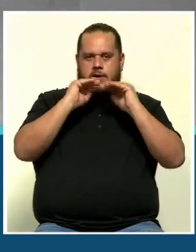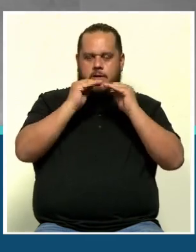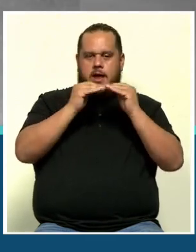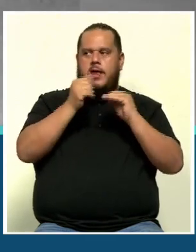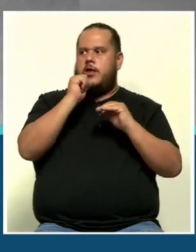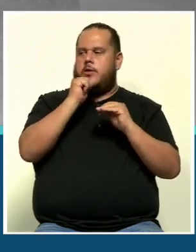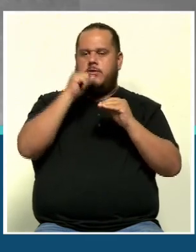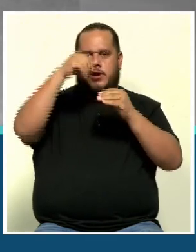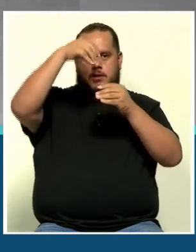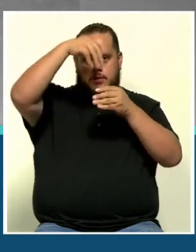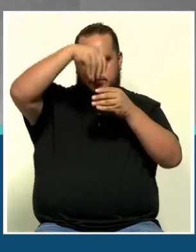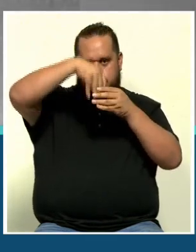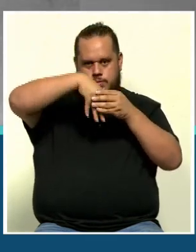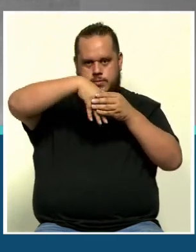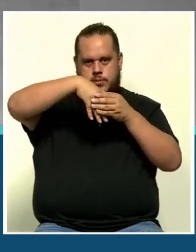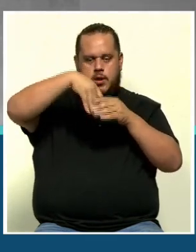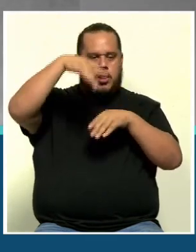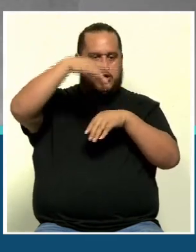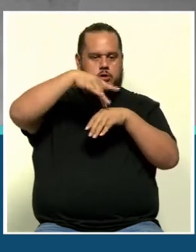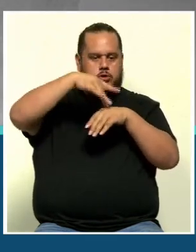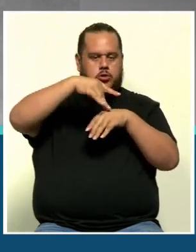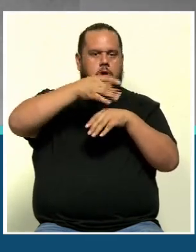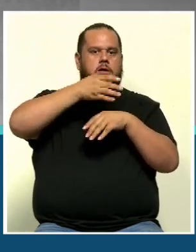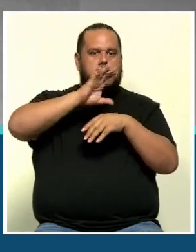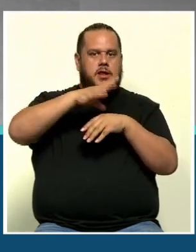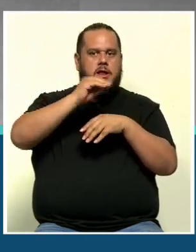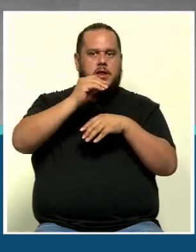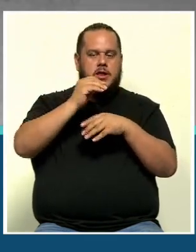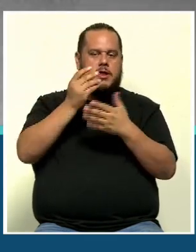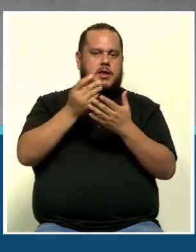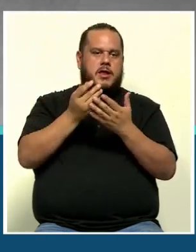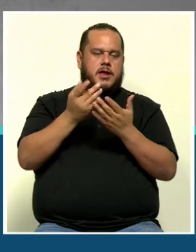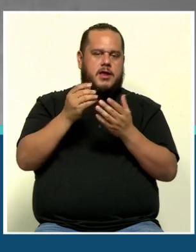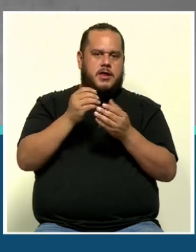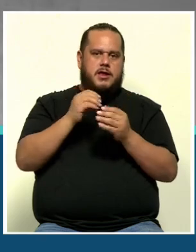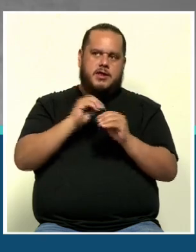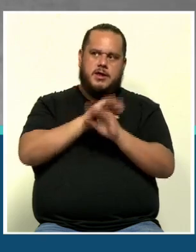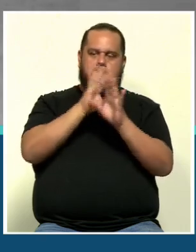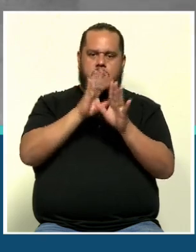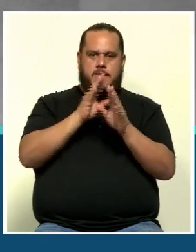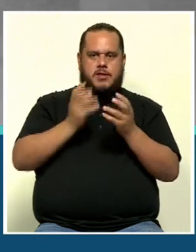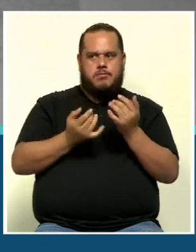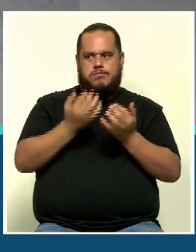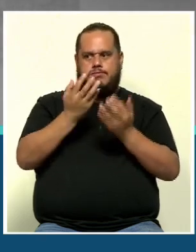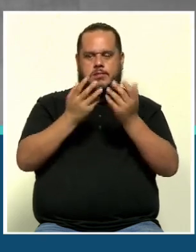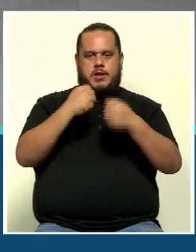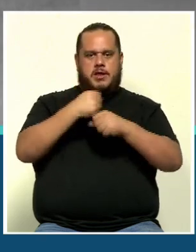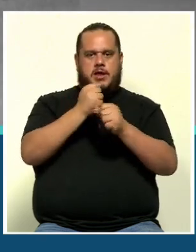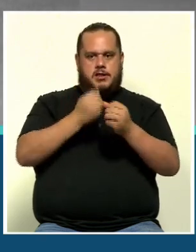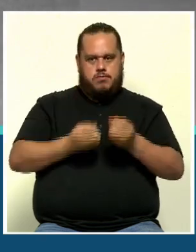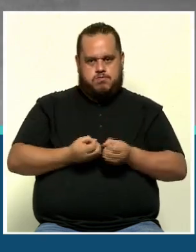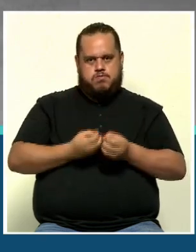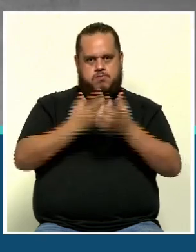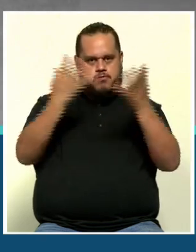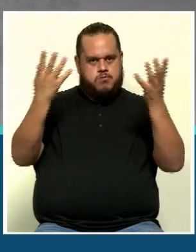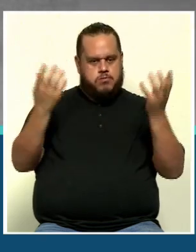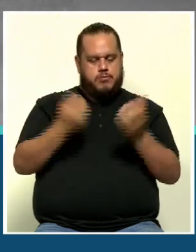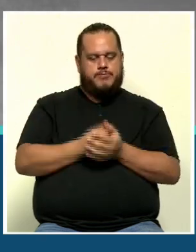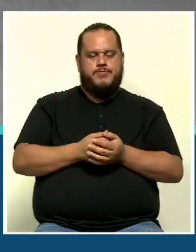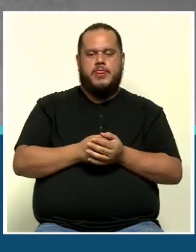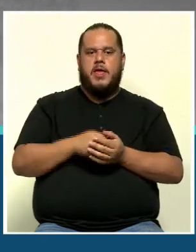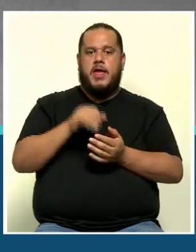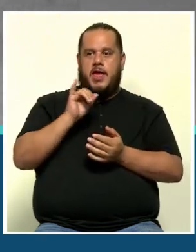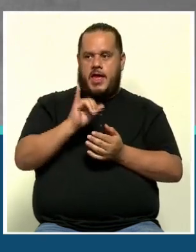infiltra, toca este cuerpo caliente y instantáneamente se dilata y hace erupción freática. Estas